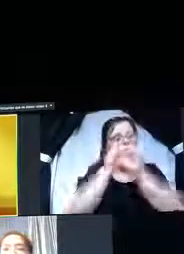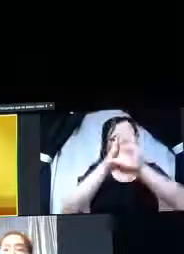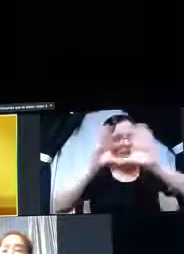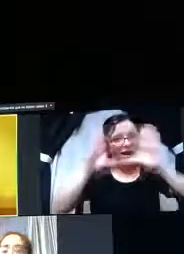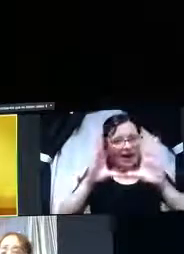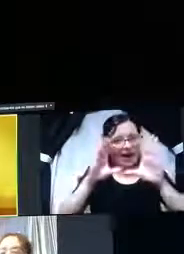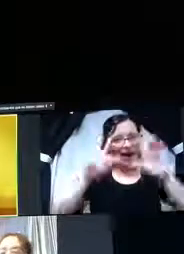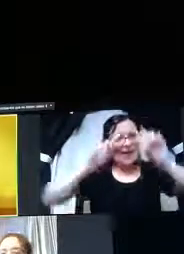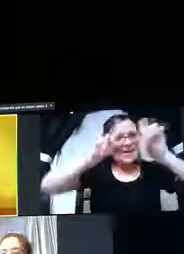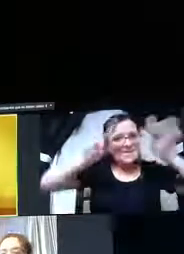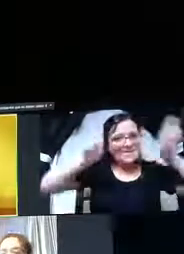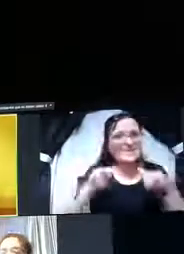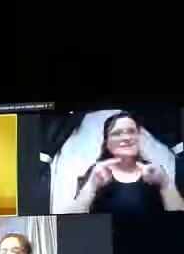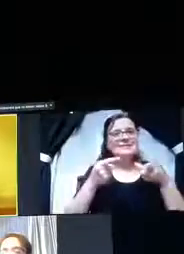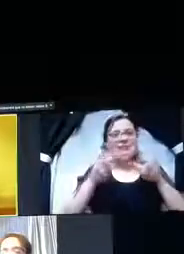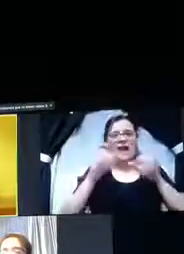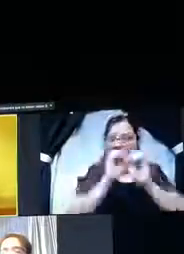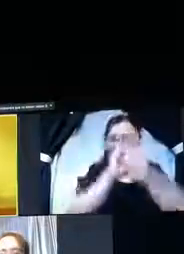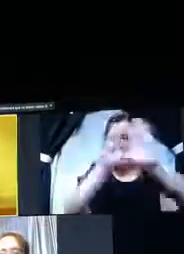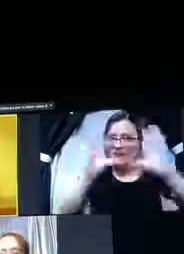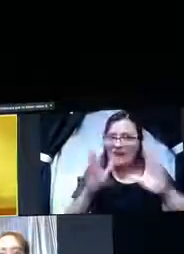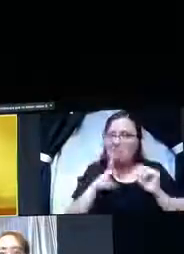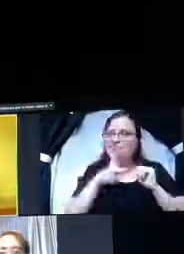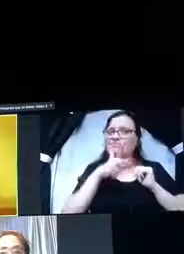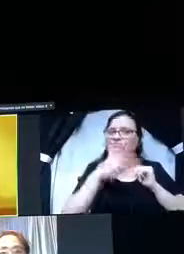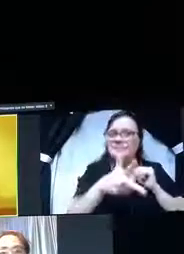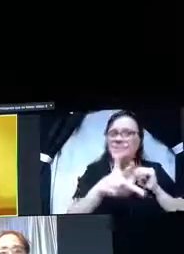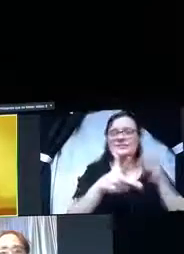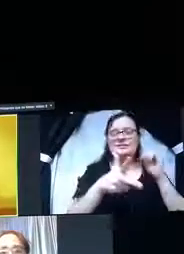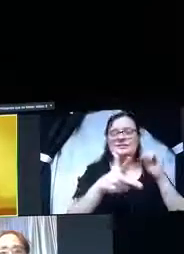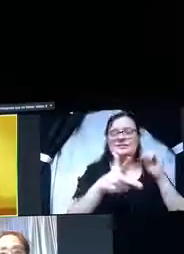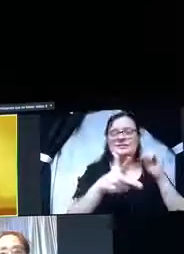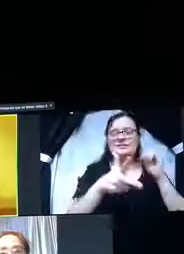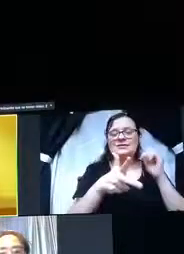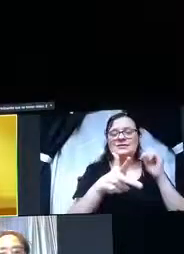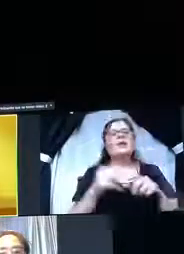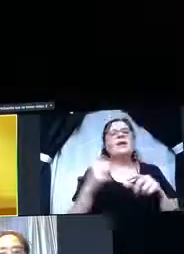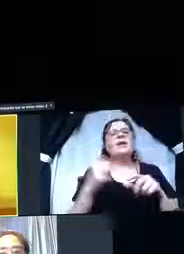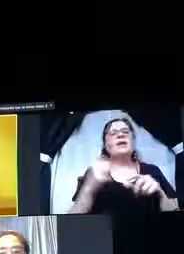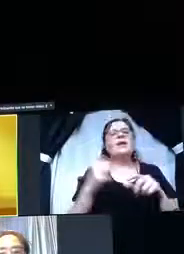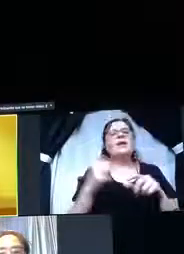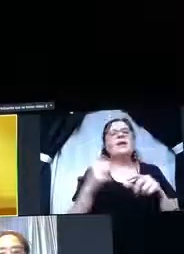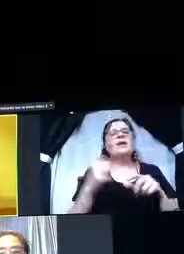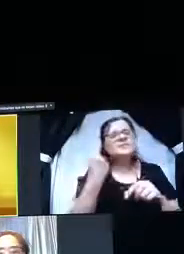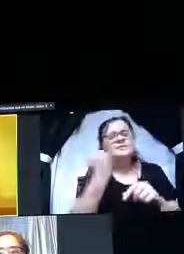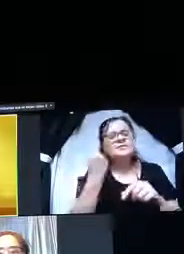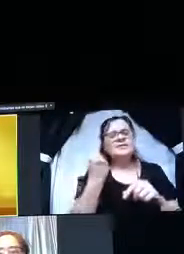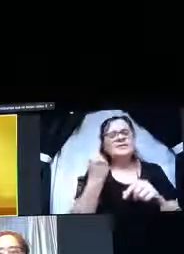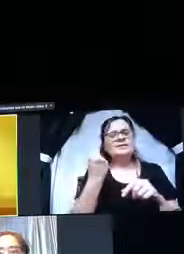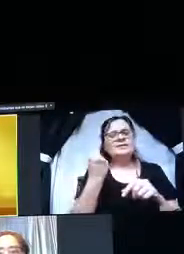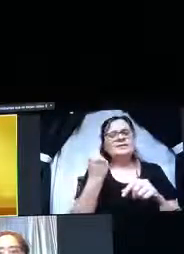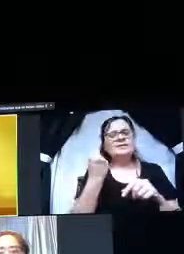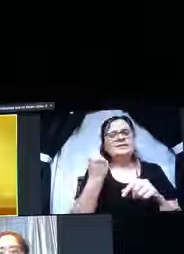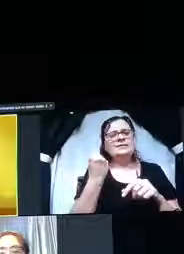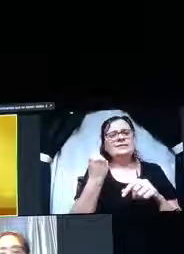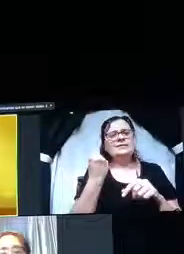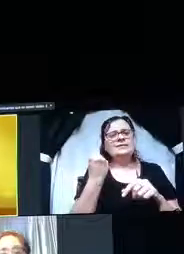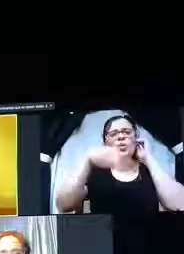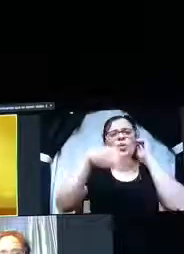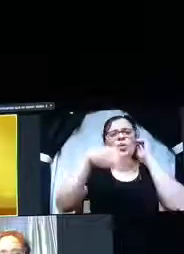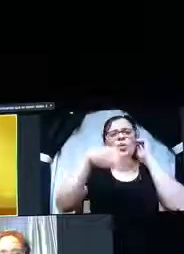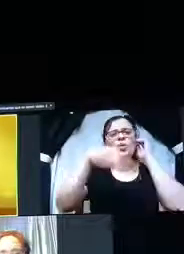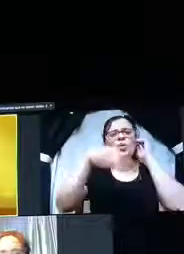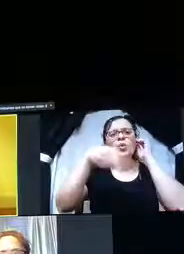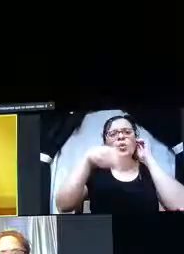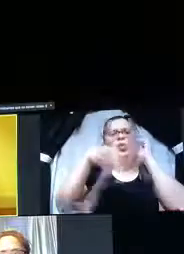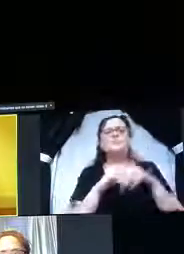que para mí es importantísimo, que la escuchen todos los profesionales que están del otro lado. Cuando un nene